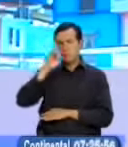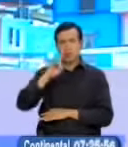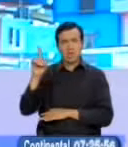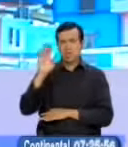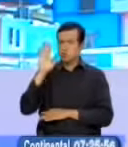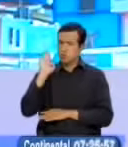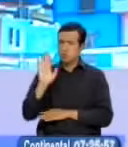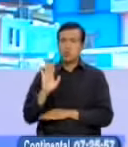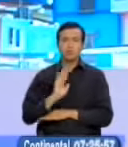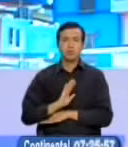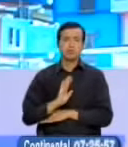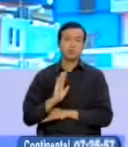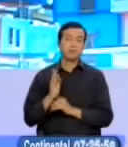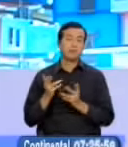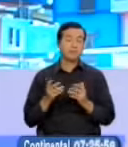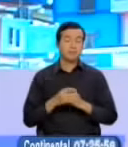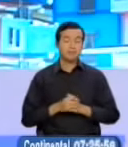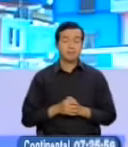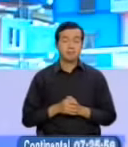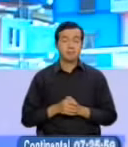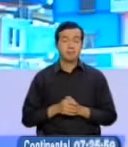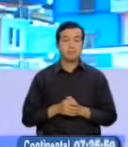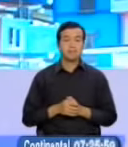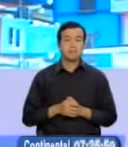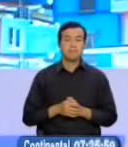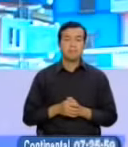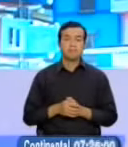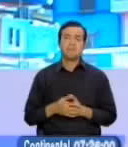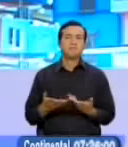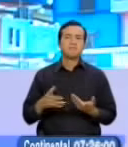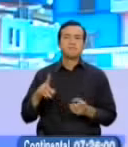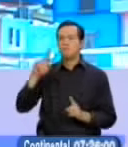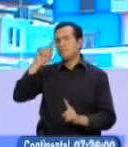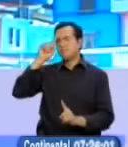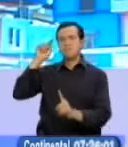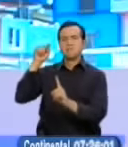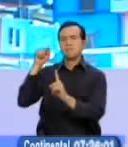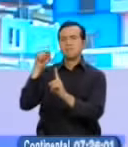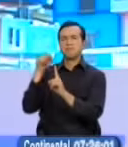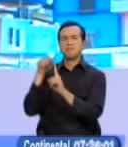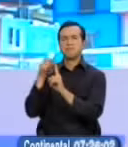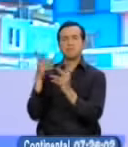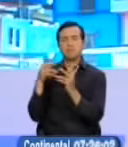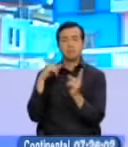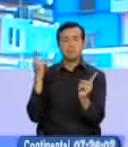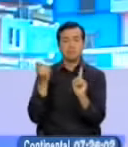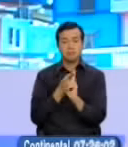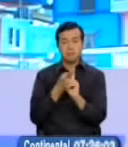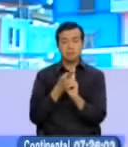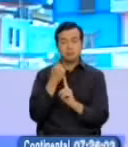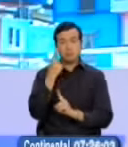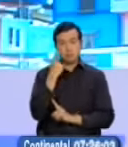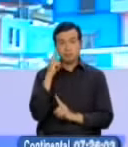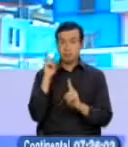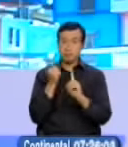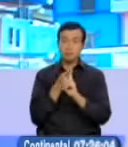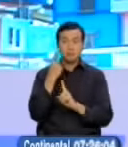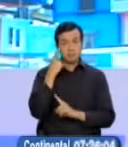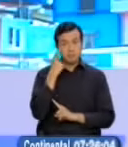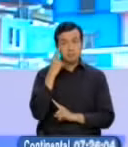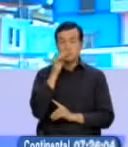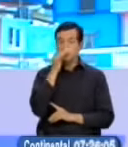diferencia en su discurso. Esto de hacia dónde van, evidentemente un primer intento, que me parece que va